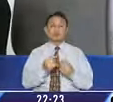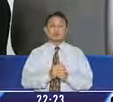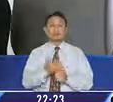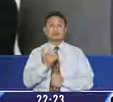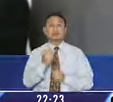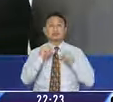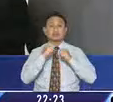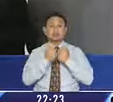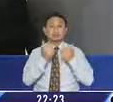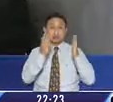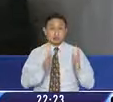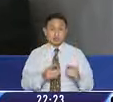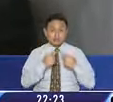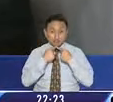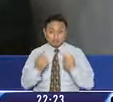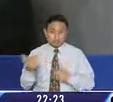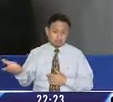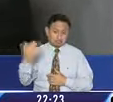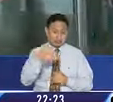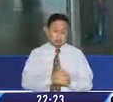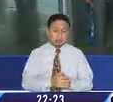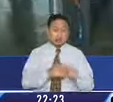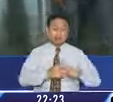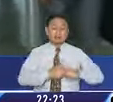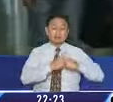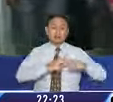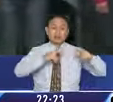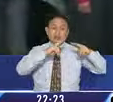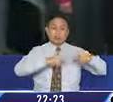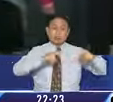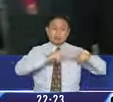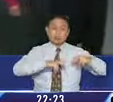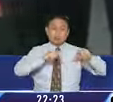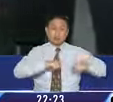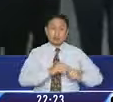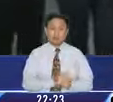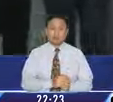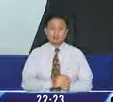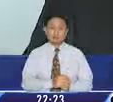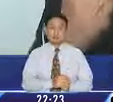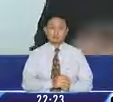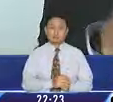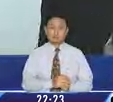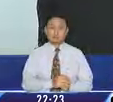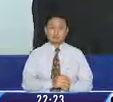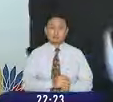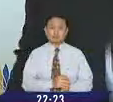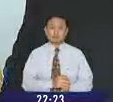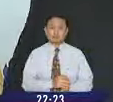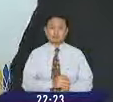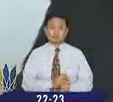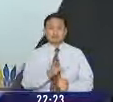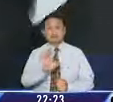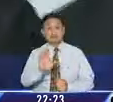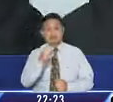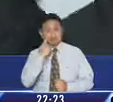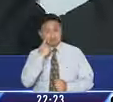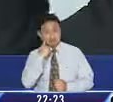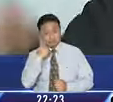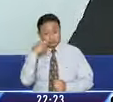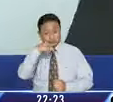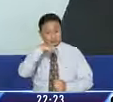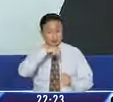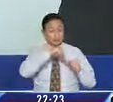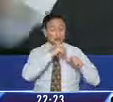se autoconvocó y aseguró que investigarán los casos de narcopolíticos. Ya vamos a ver en esta